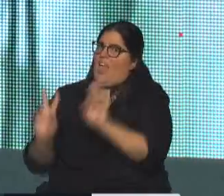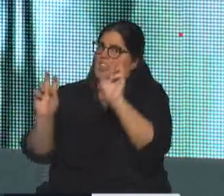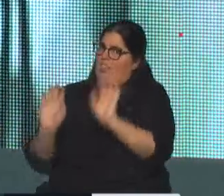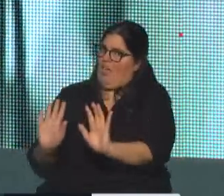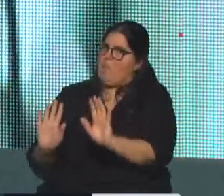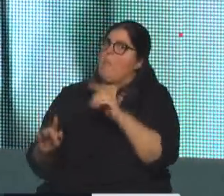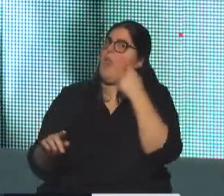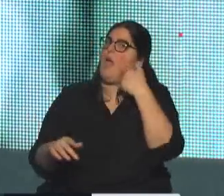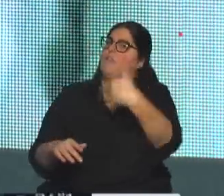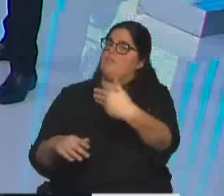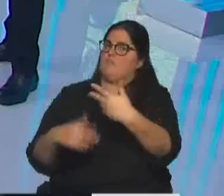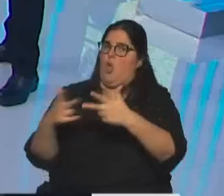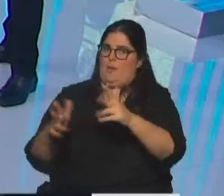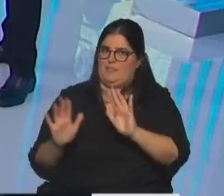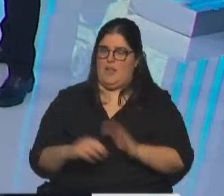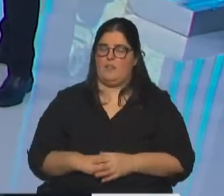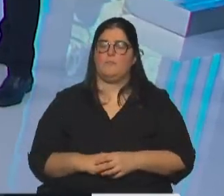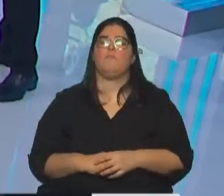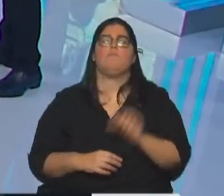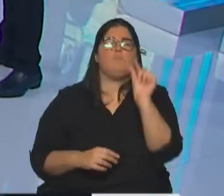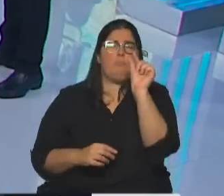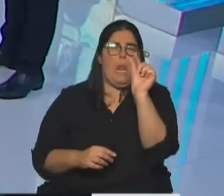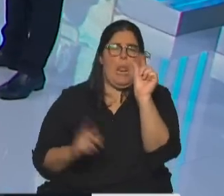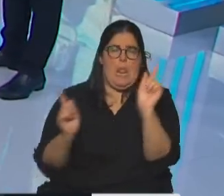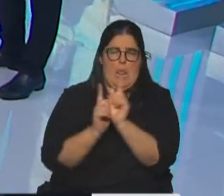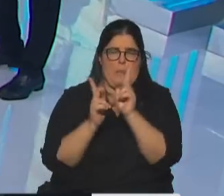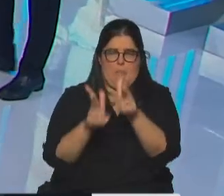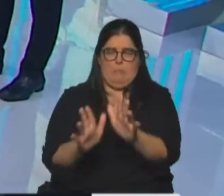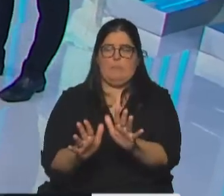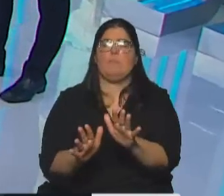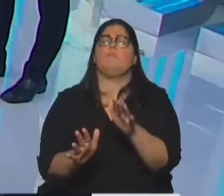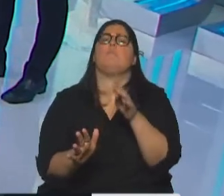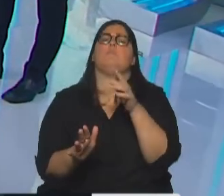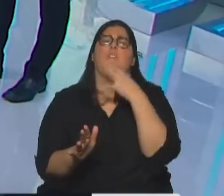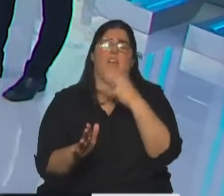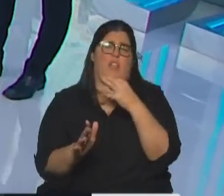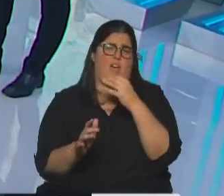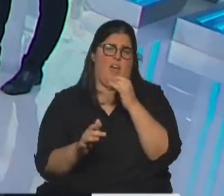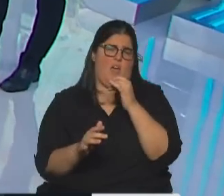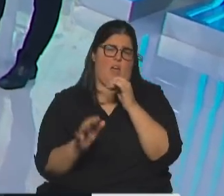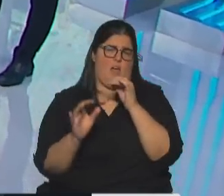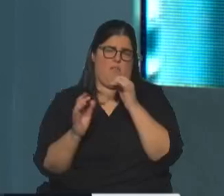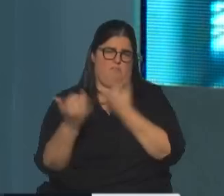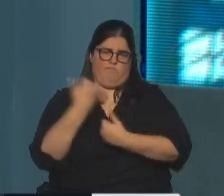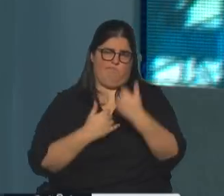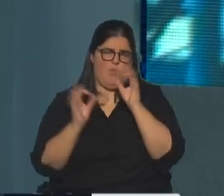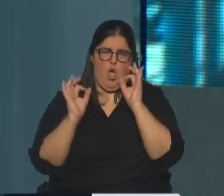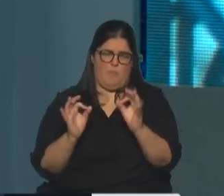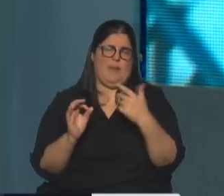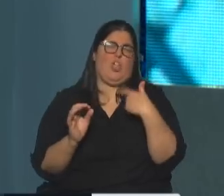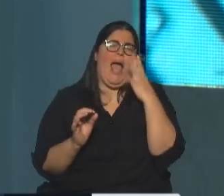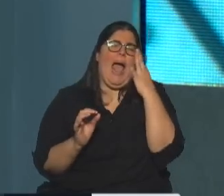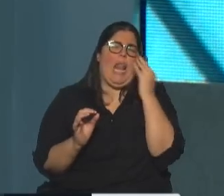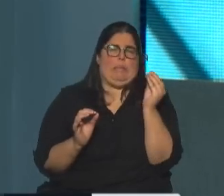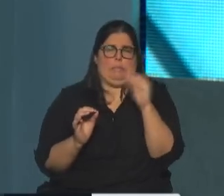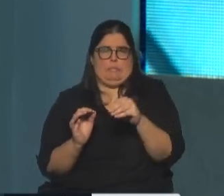conversemos un poco, ¿no? Una cosa muy cortita, sí, ¿no? Como para, la verdad que fue muy completo, y como para agregar a lo que